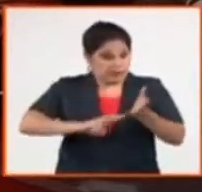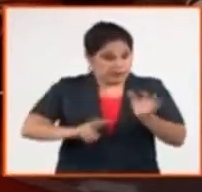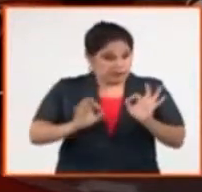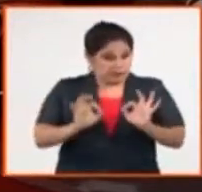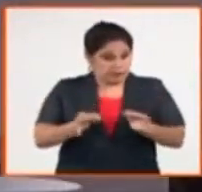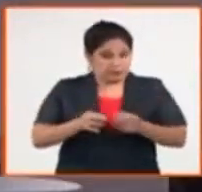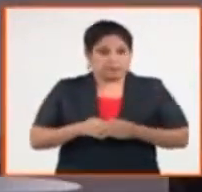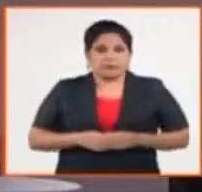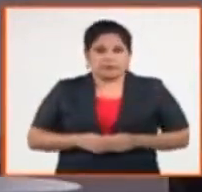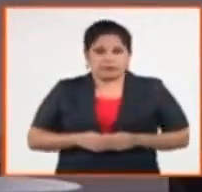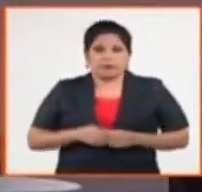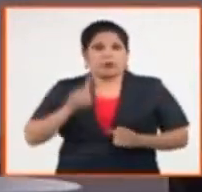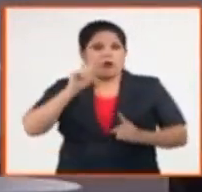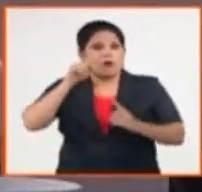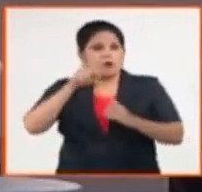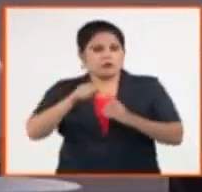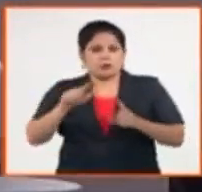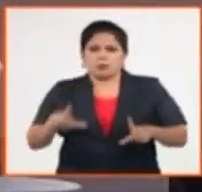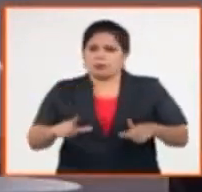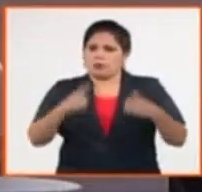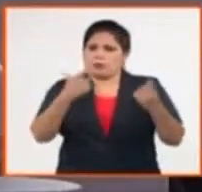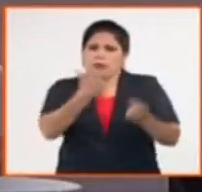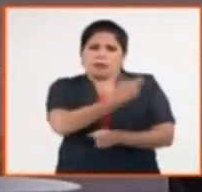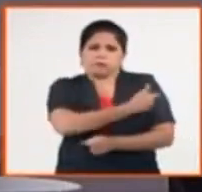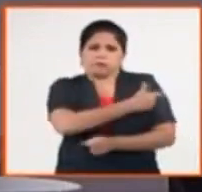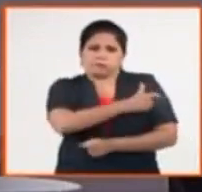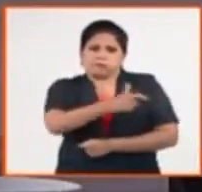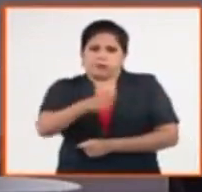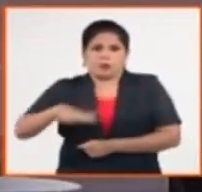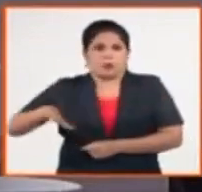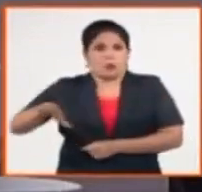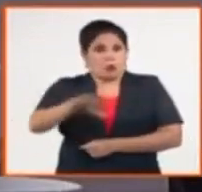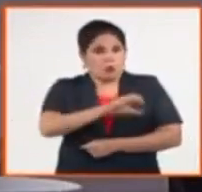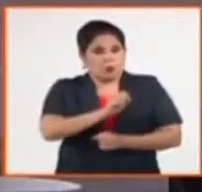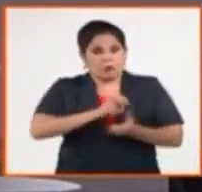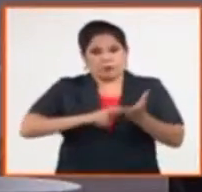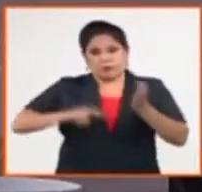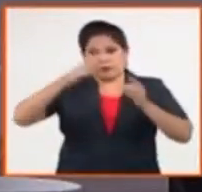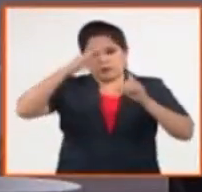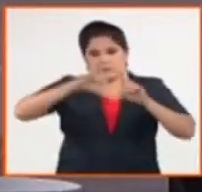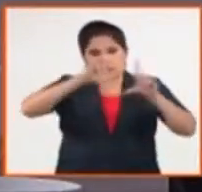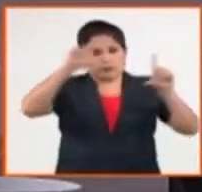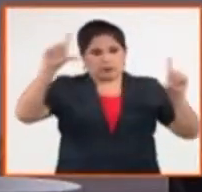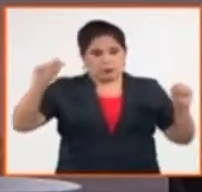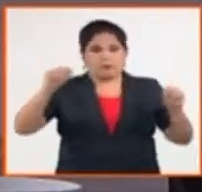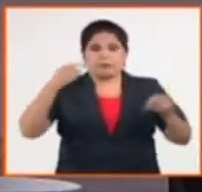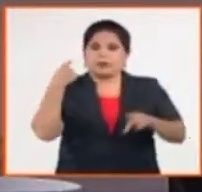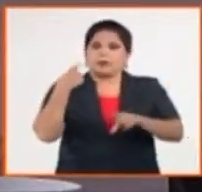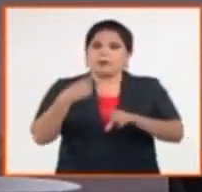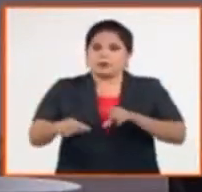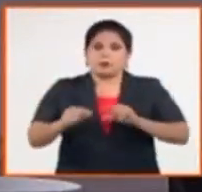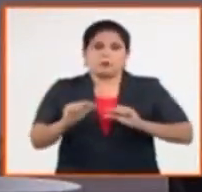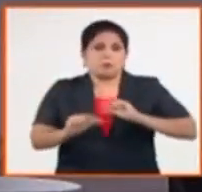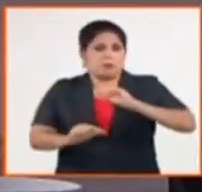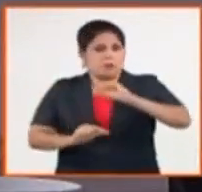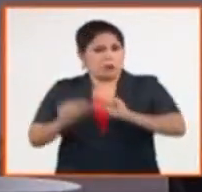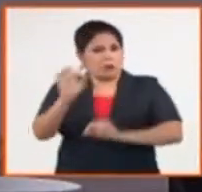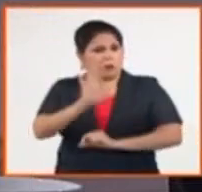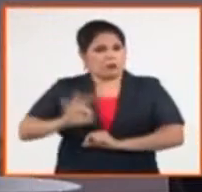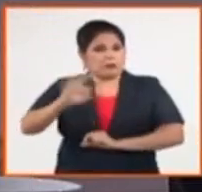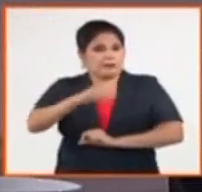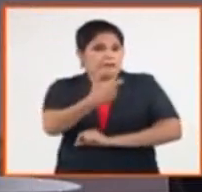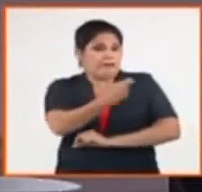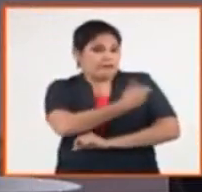Exactamente, ese es el propósito y sobre esa base que estamos trabajando. Por otra parte, se dan los pasos organizativos correspondientes para la